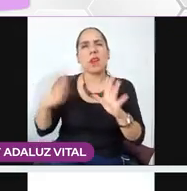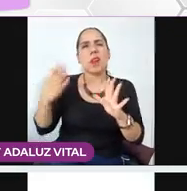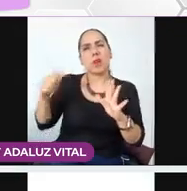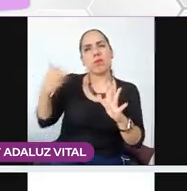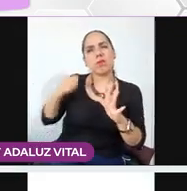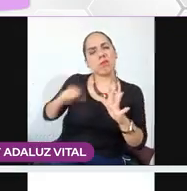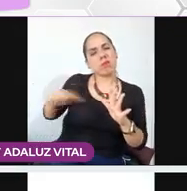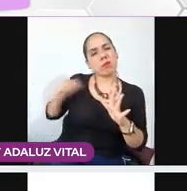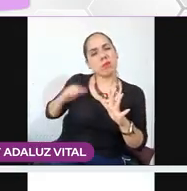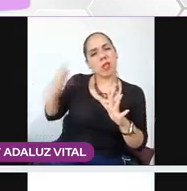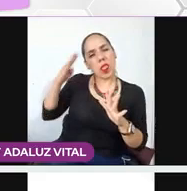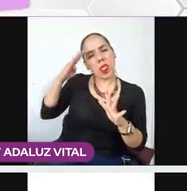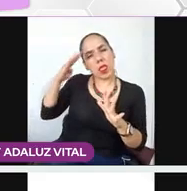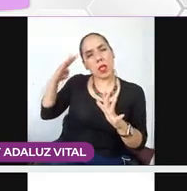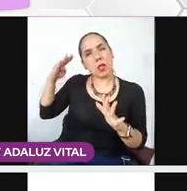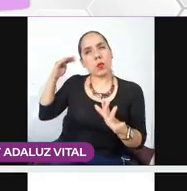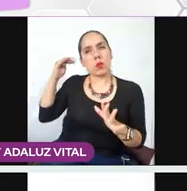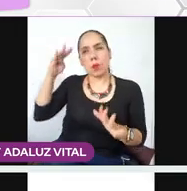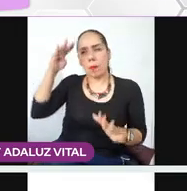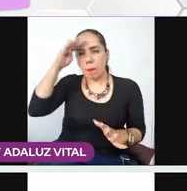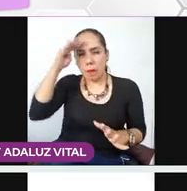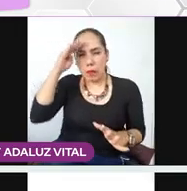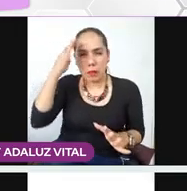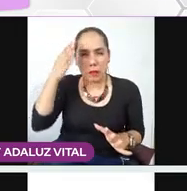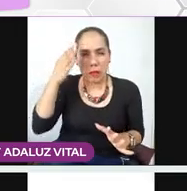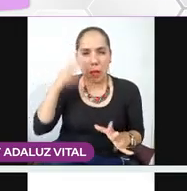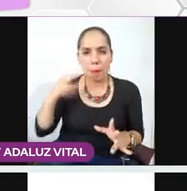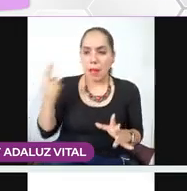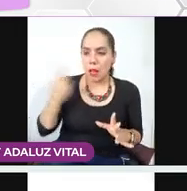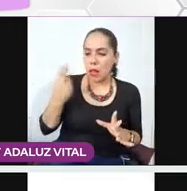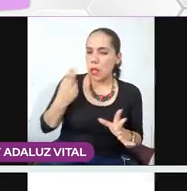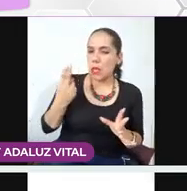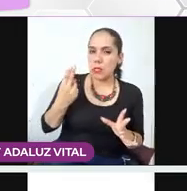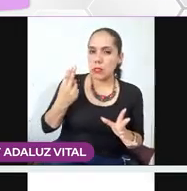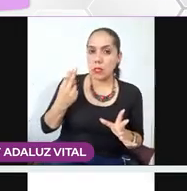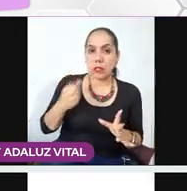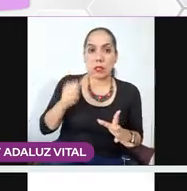un halo, ¿no?, de necesidad aparente,